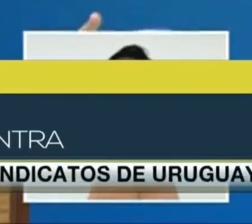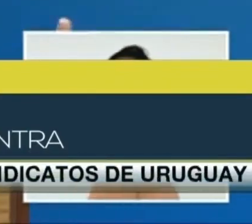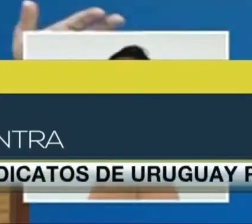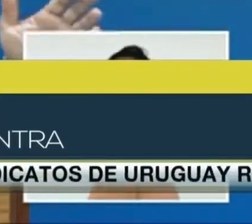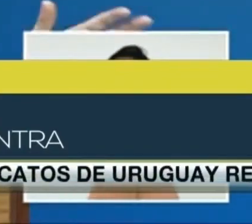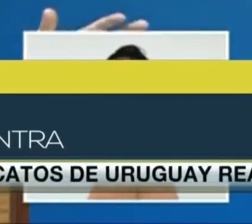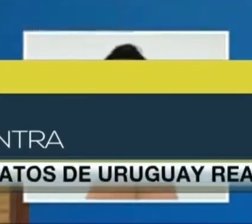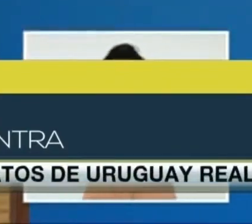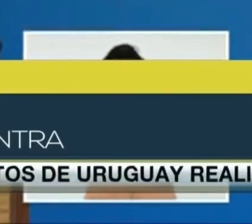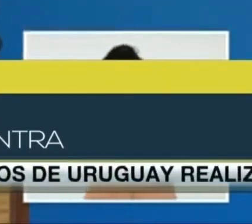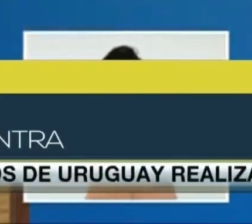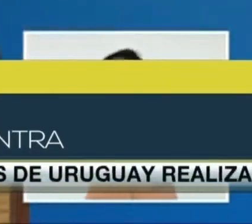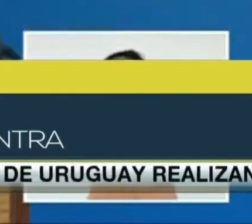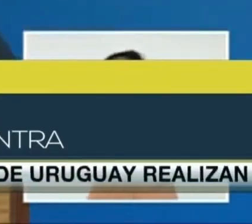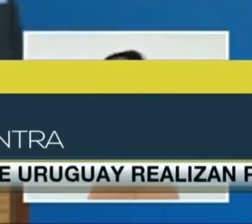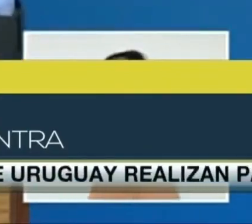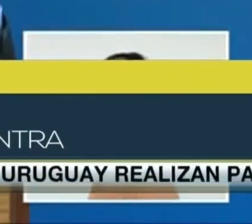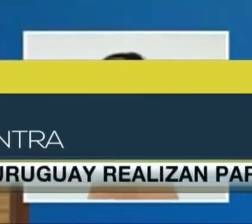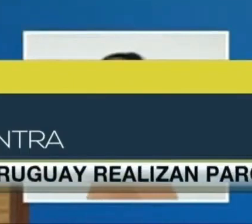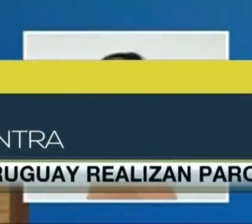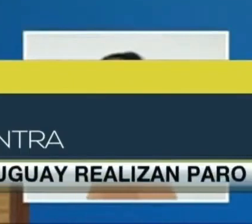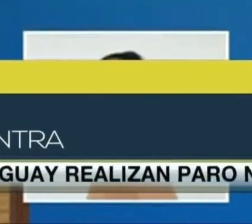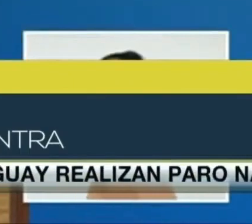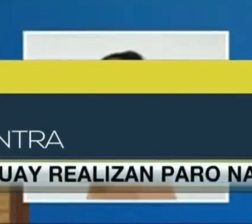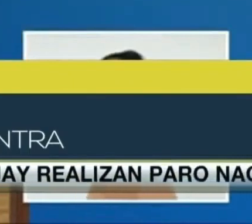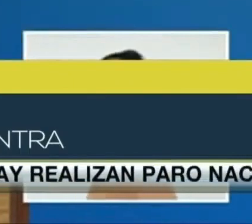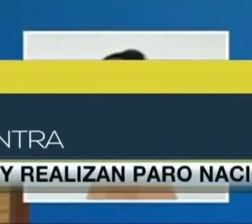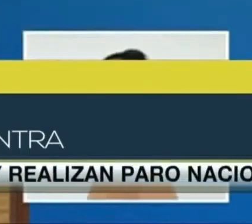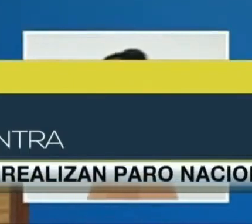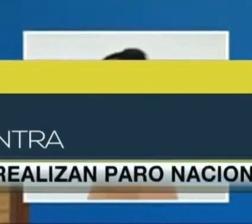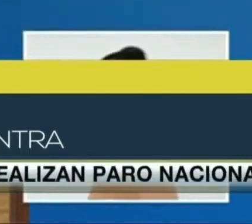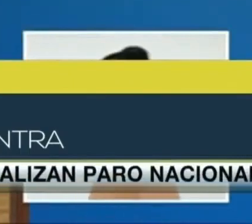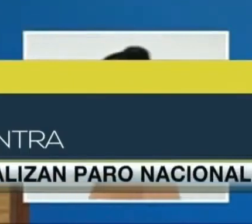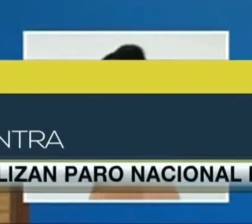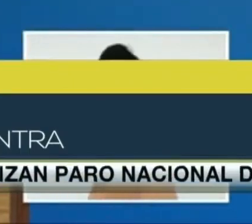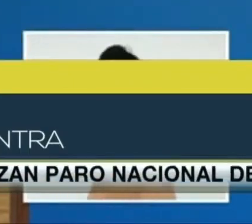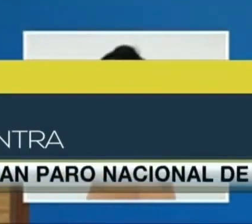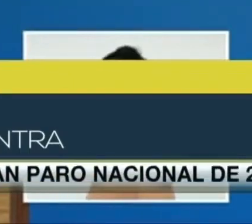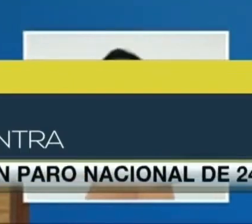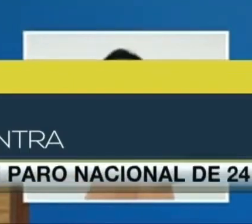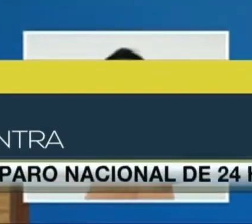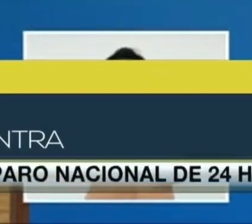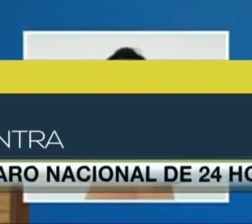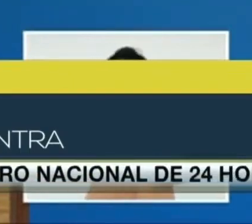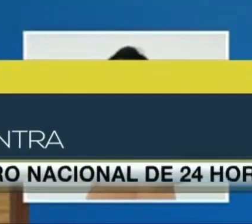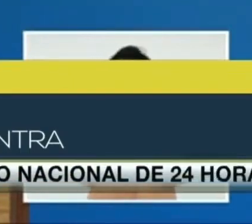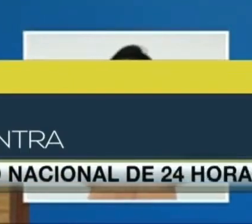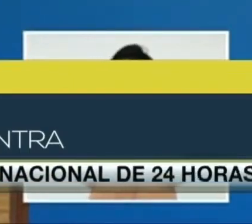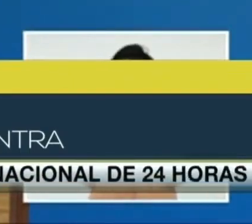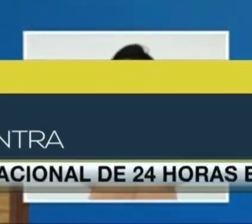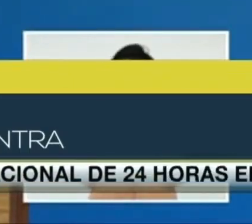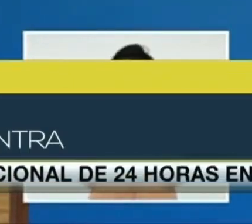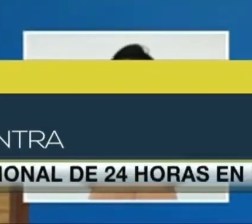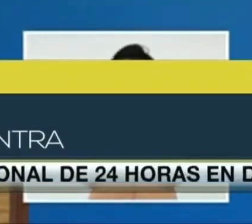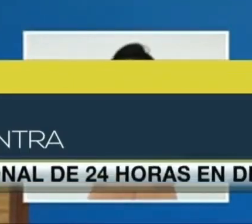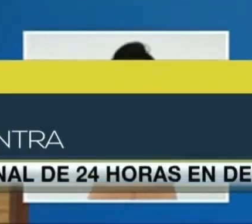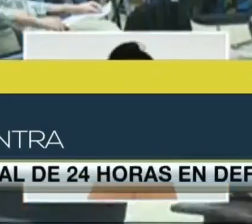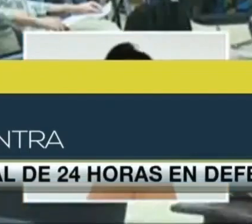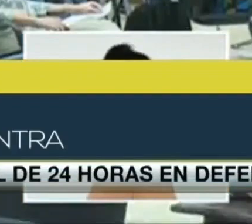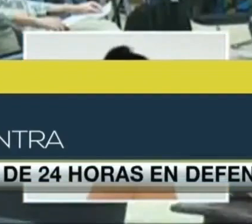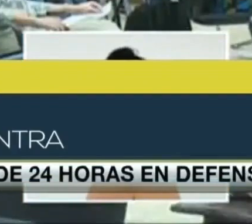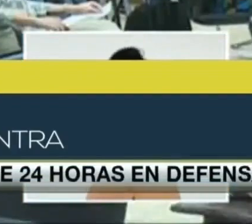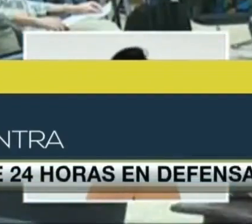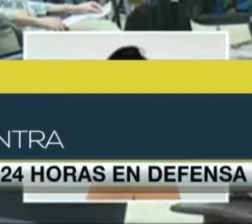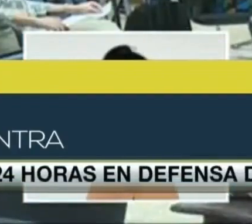cifras que han estado usando mis colegas del gobierno de los Estados Unidos, mienten